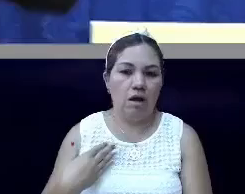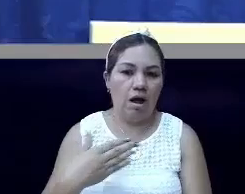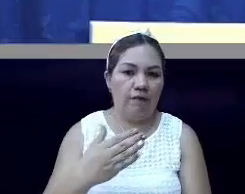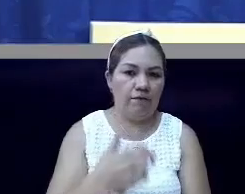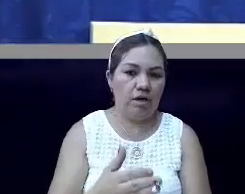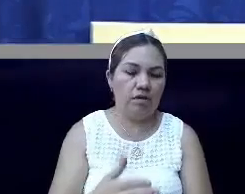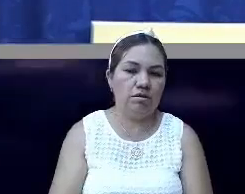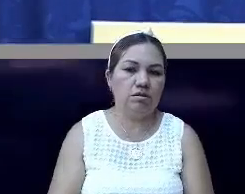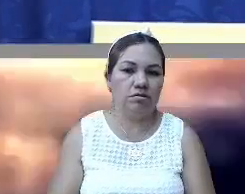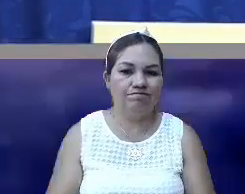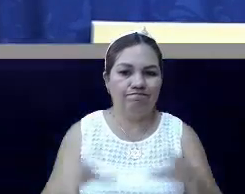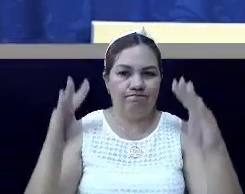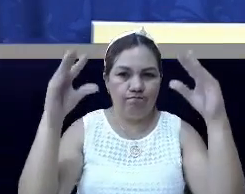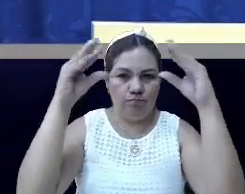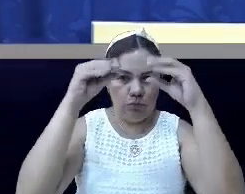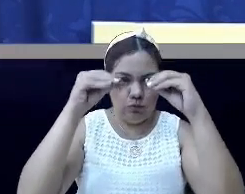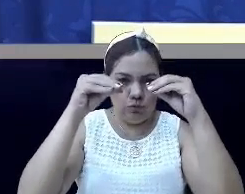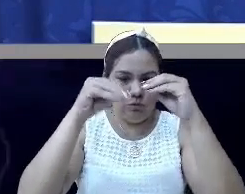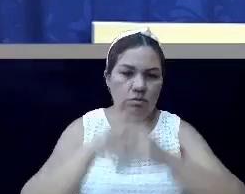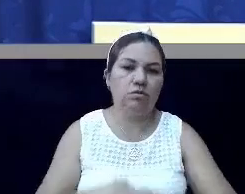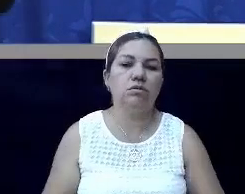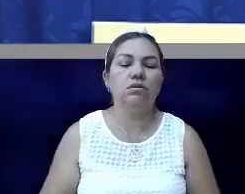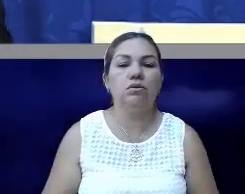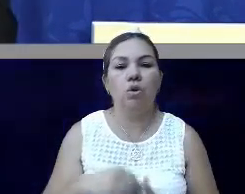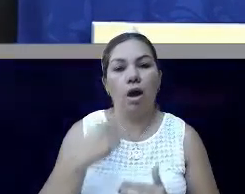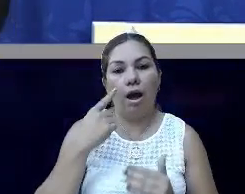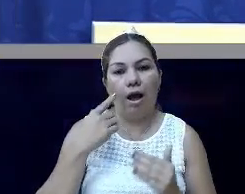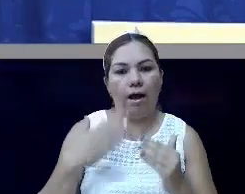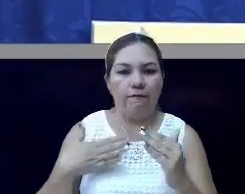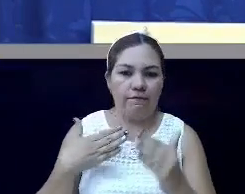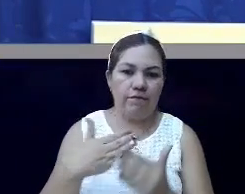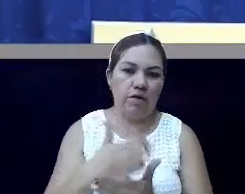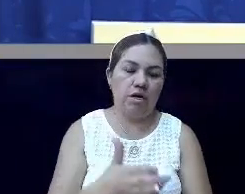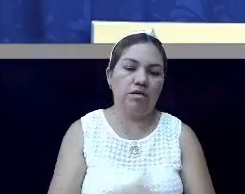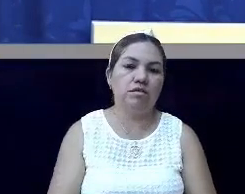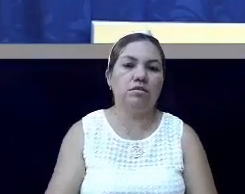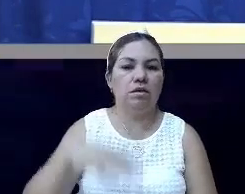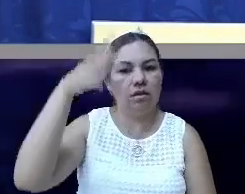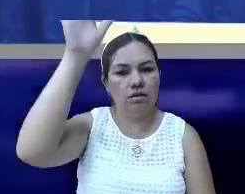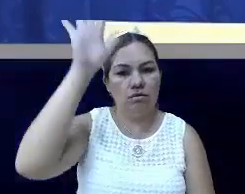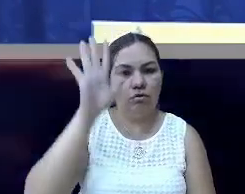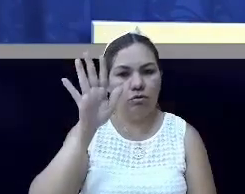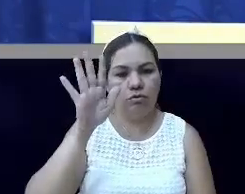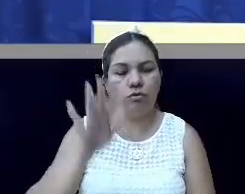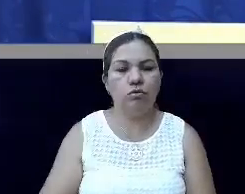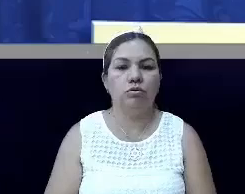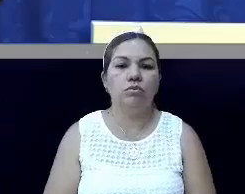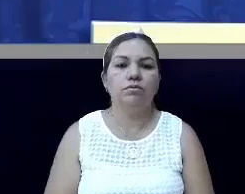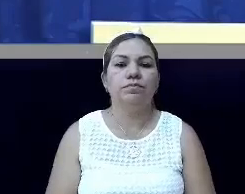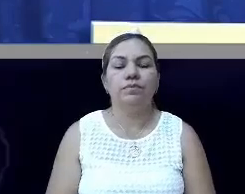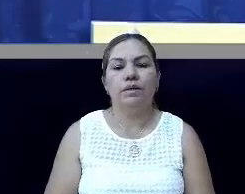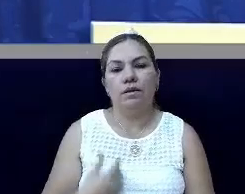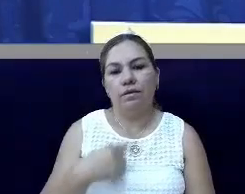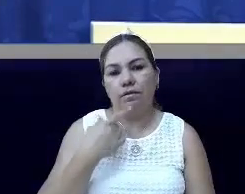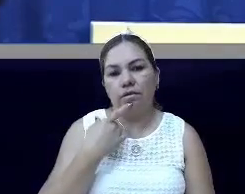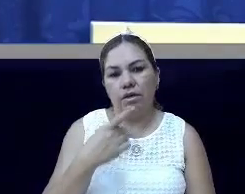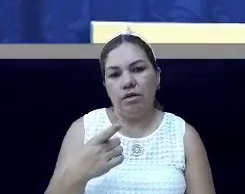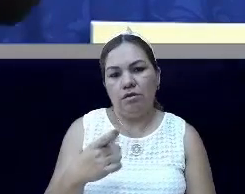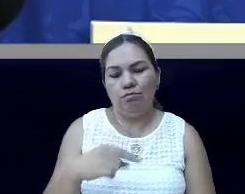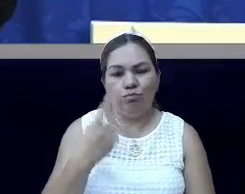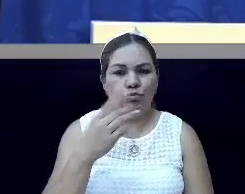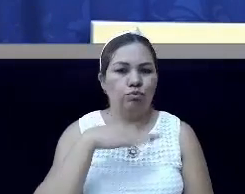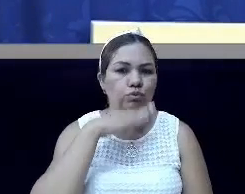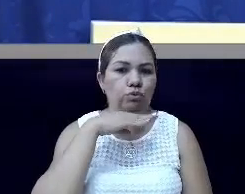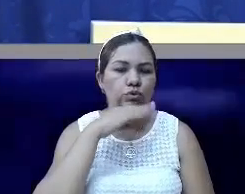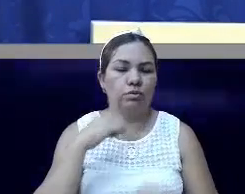tinieblas y va a haber también un avance de Dios. El profeta dice: la gente va a tener temor a